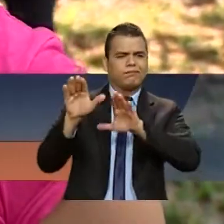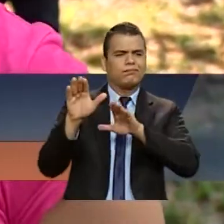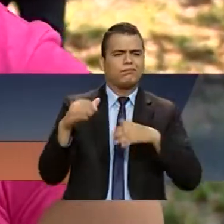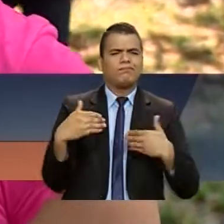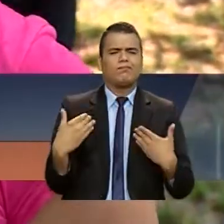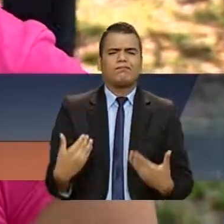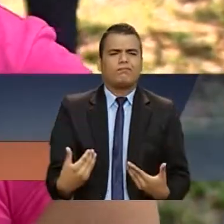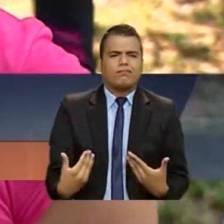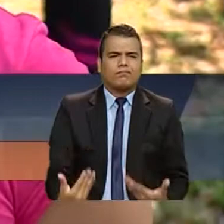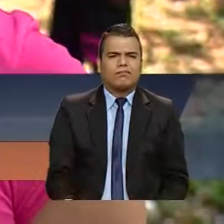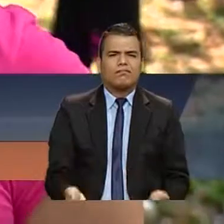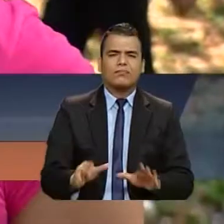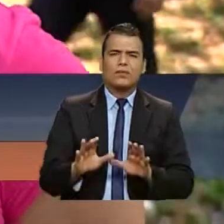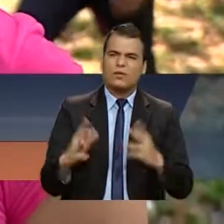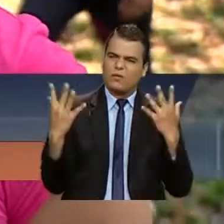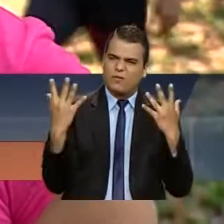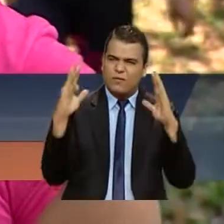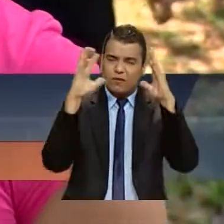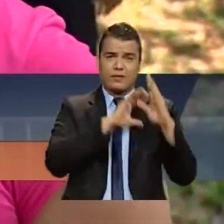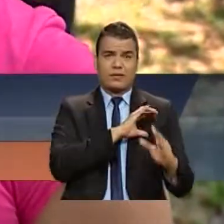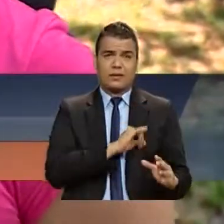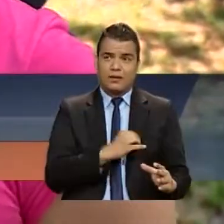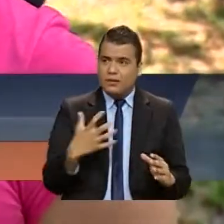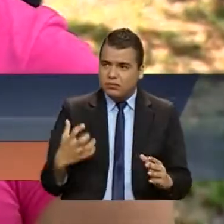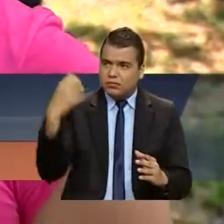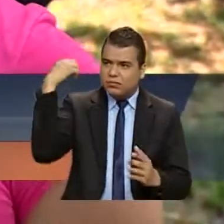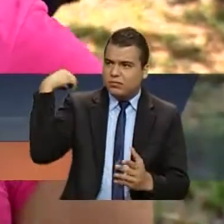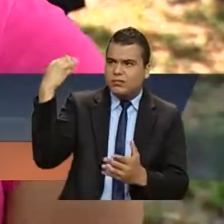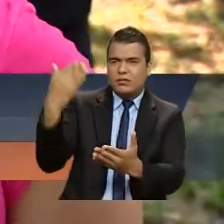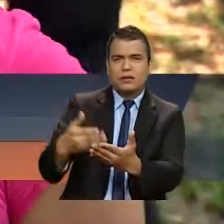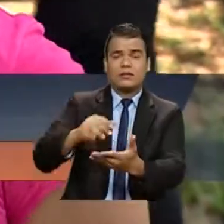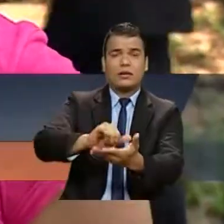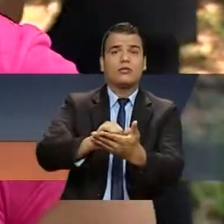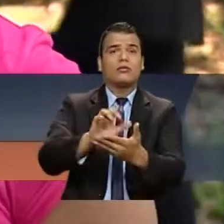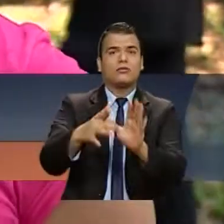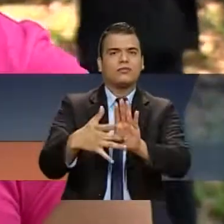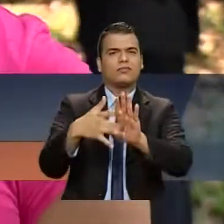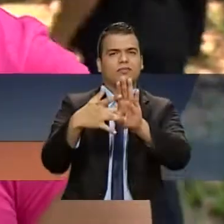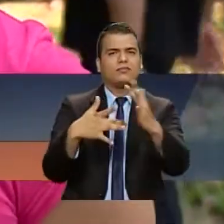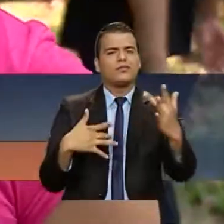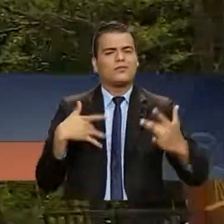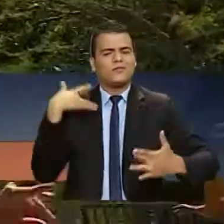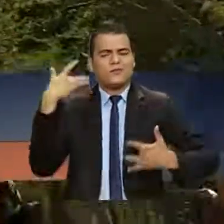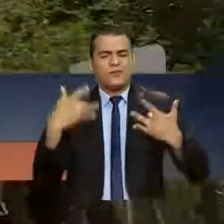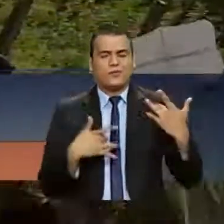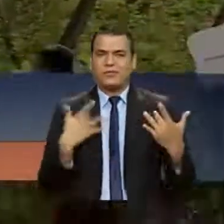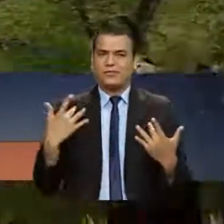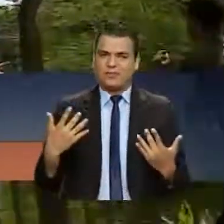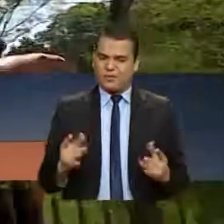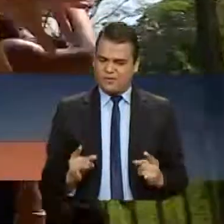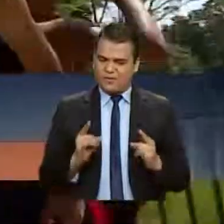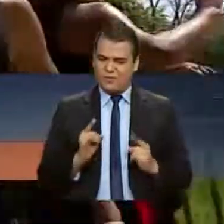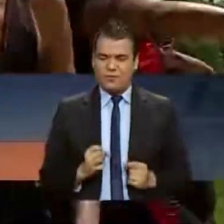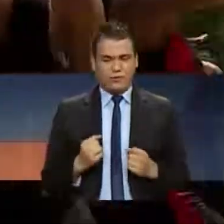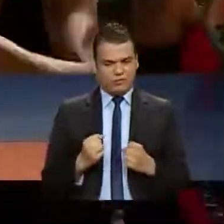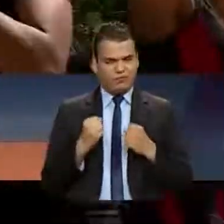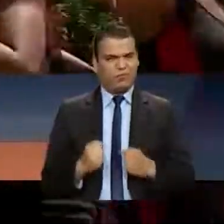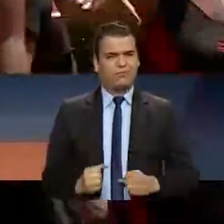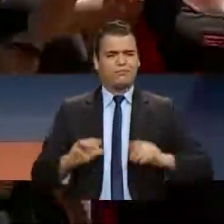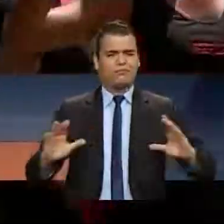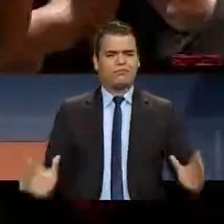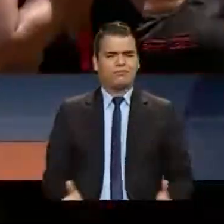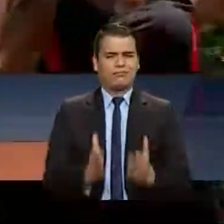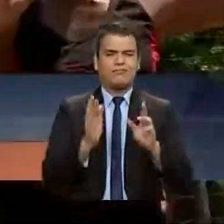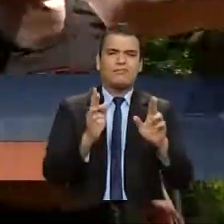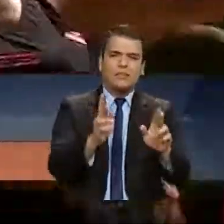recorrido de lo que es la feria en su historia, porque se vive la alegría, el goce, el ánimo de los bailarines, de